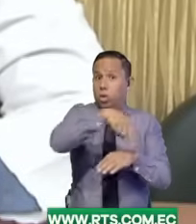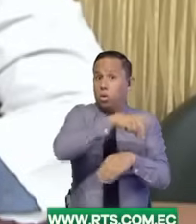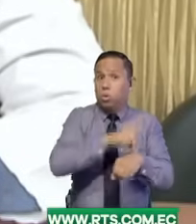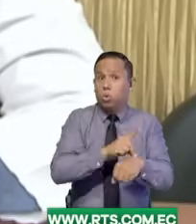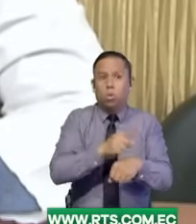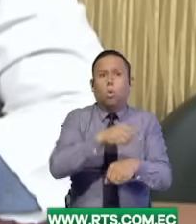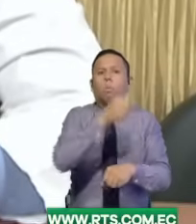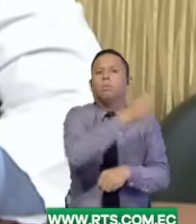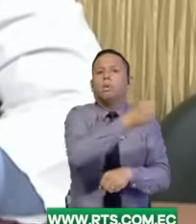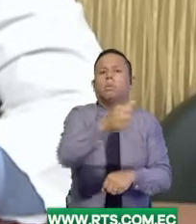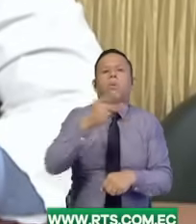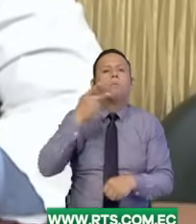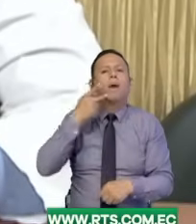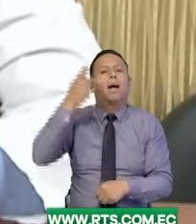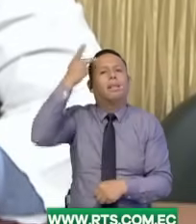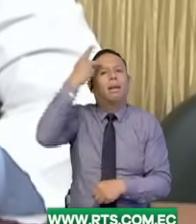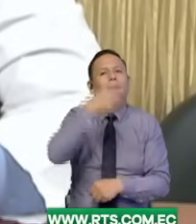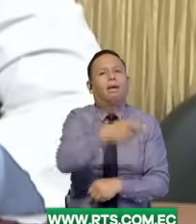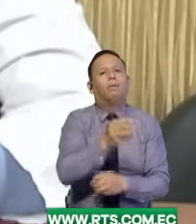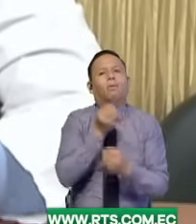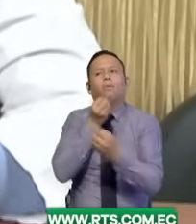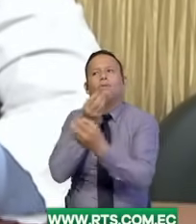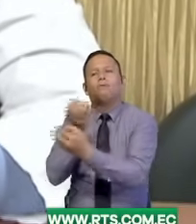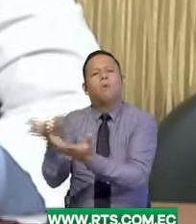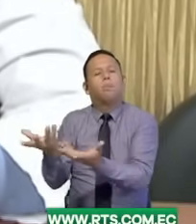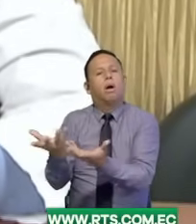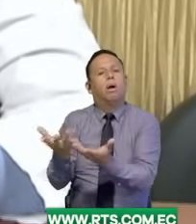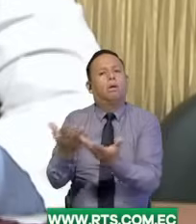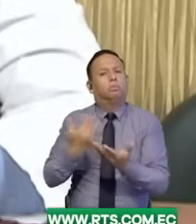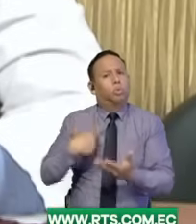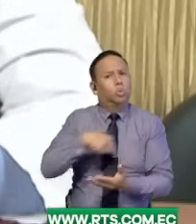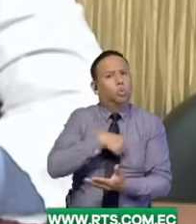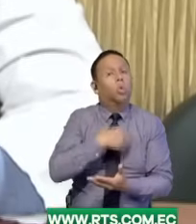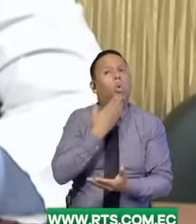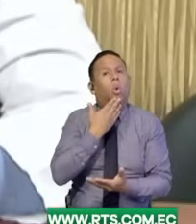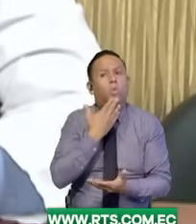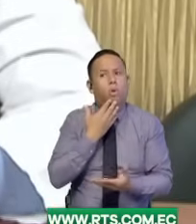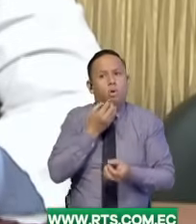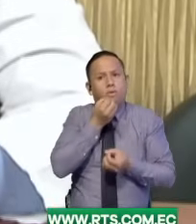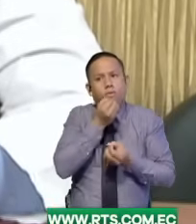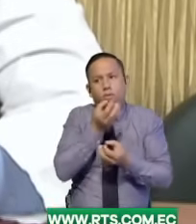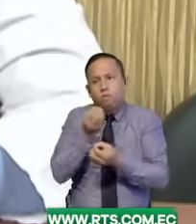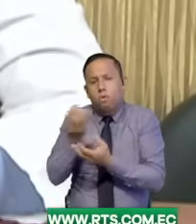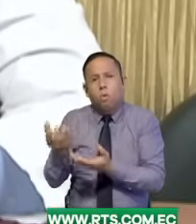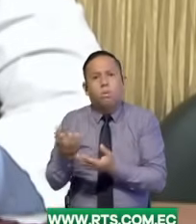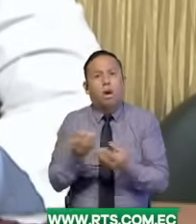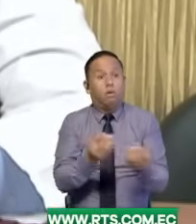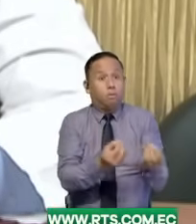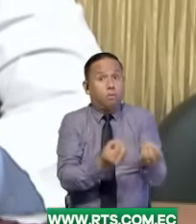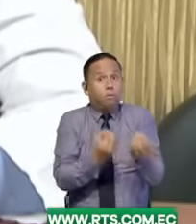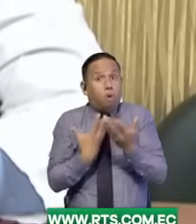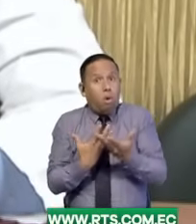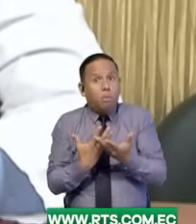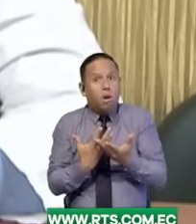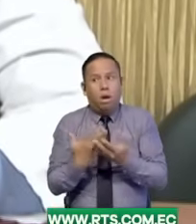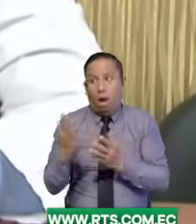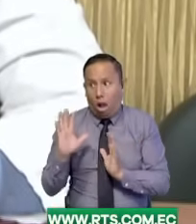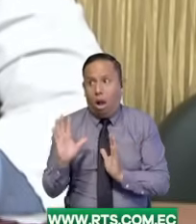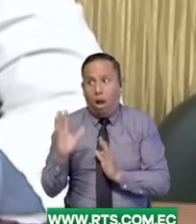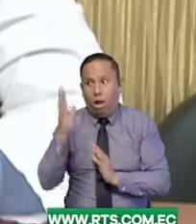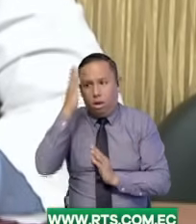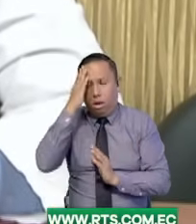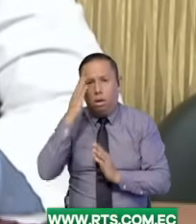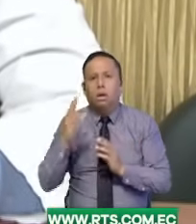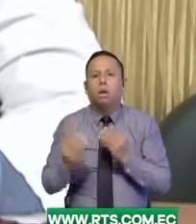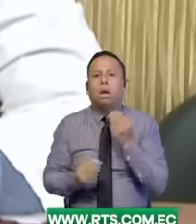los padres. Y obviamente conversando, le suministrábamos inmediatamente, apenas llegaba la información a la Autoridad